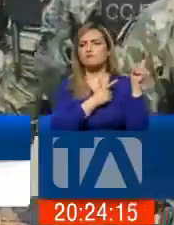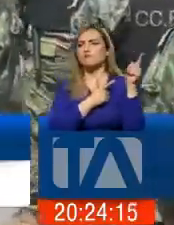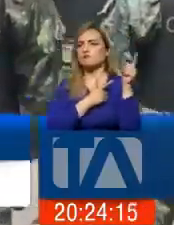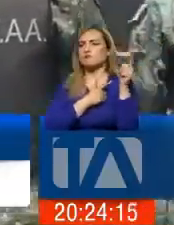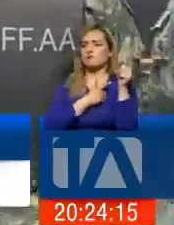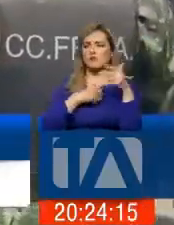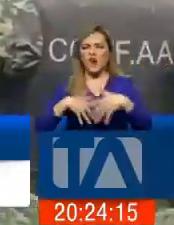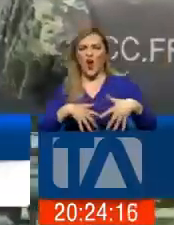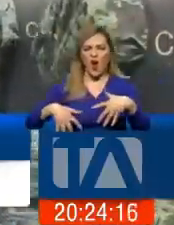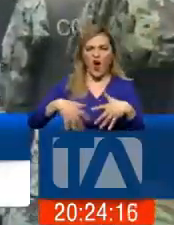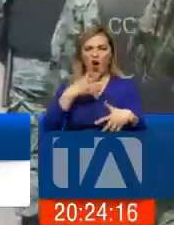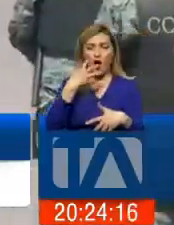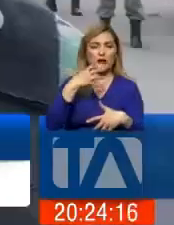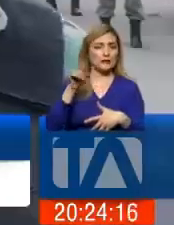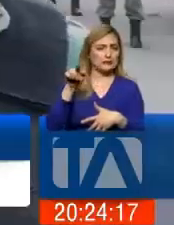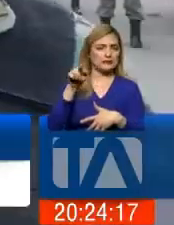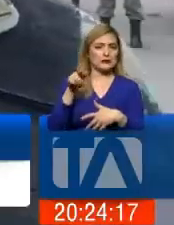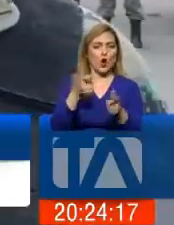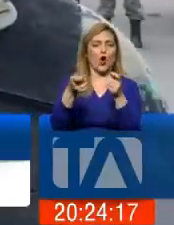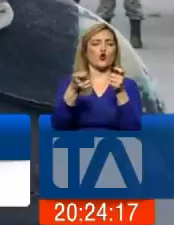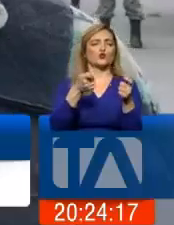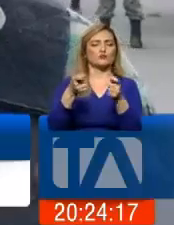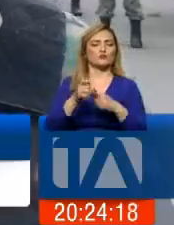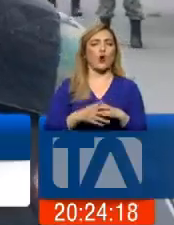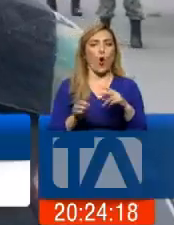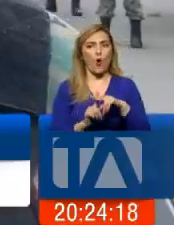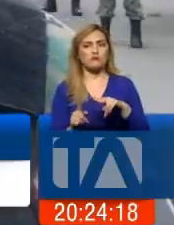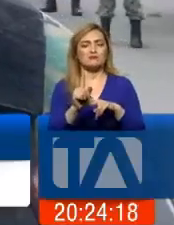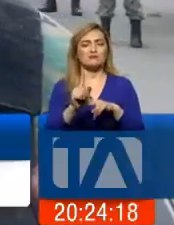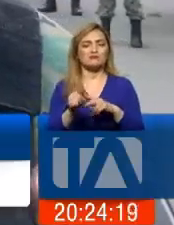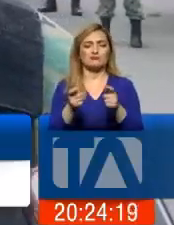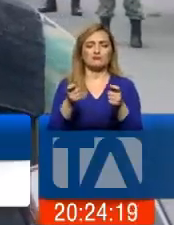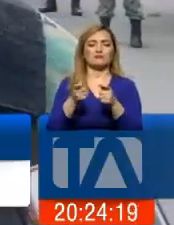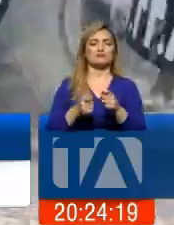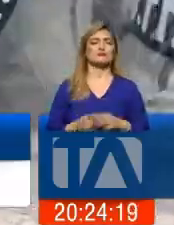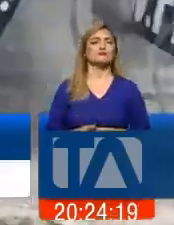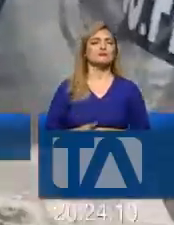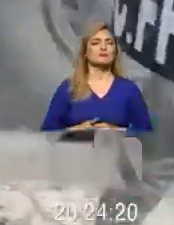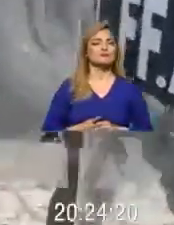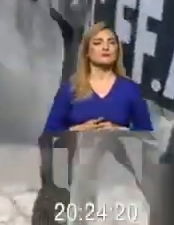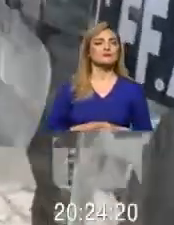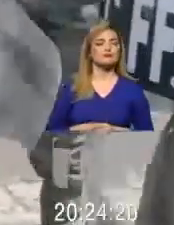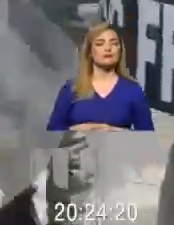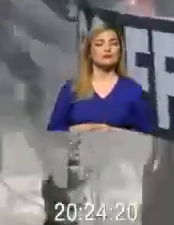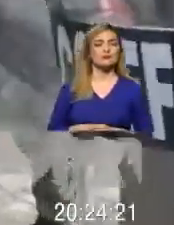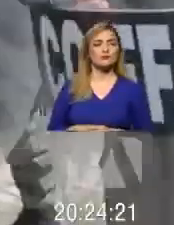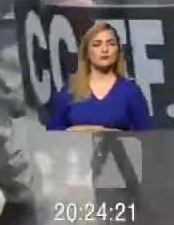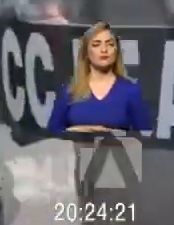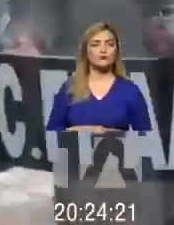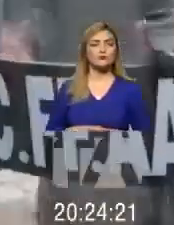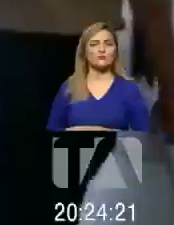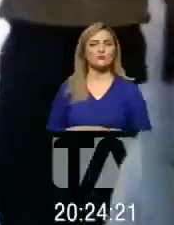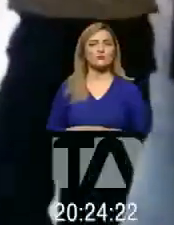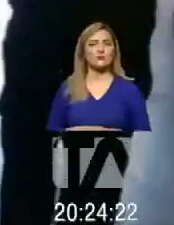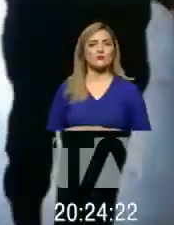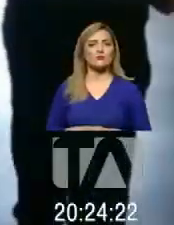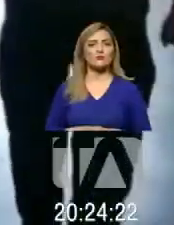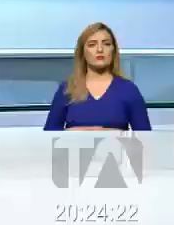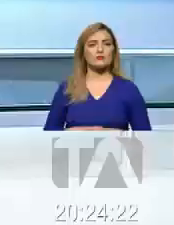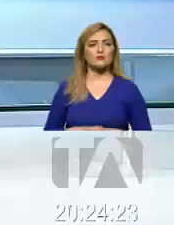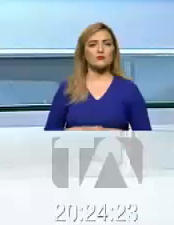de amotinamiento, tanto evasión de los cercos que tiene el Turi. En Cuenquiván Rodríguez, 24